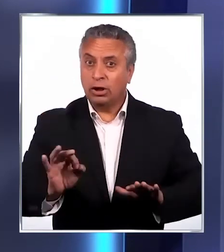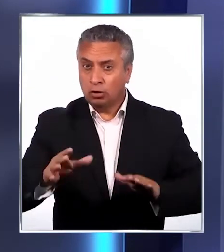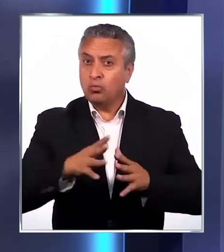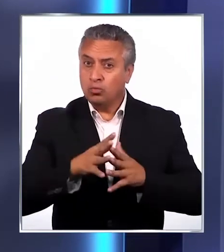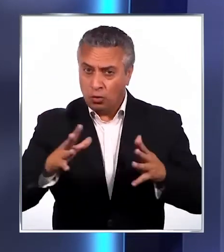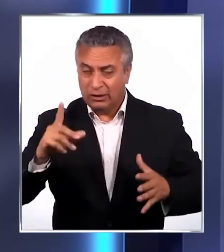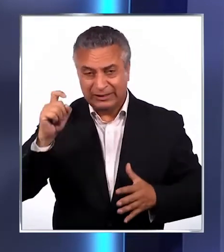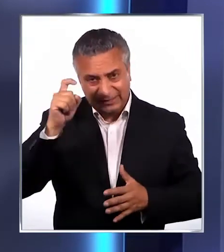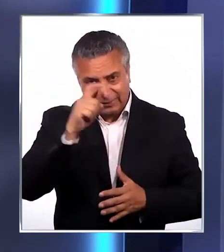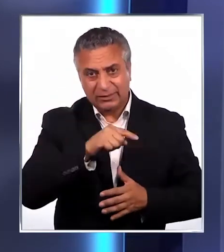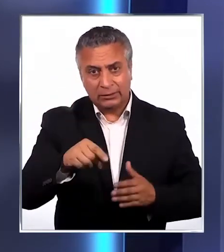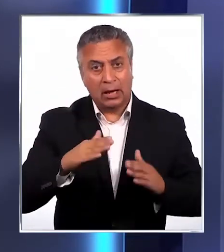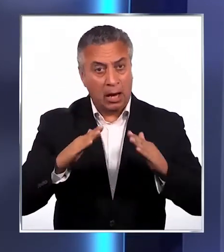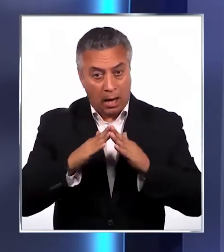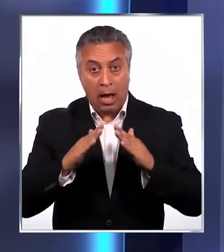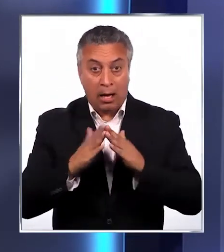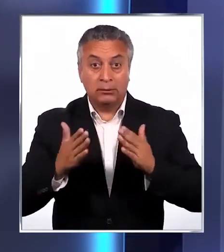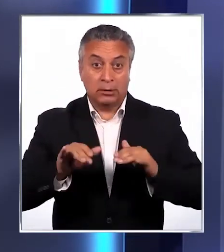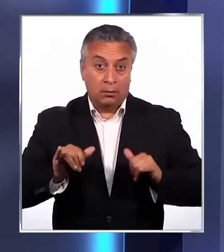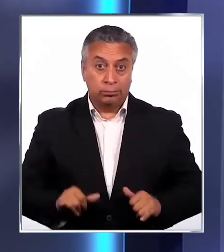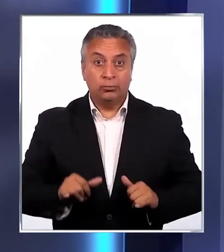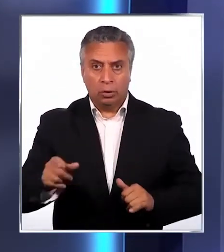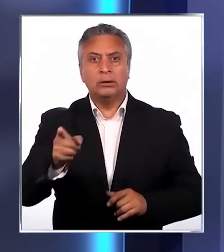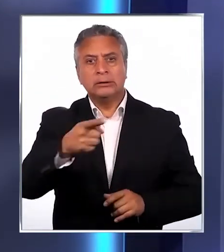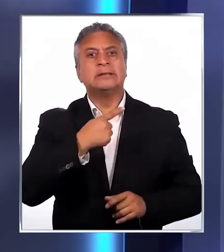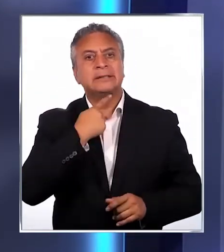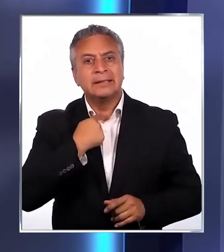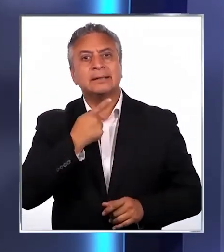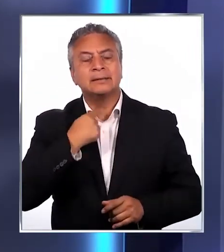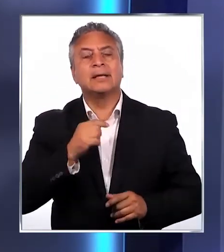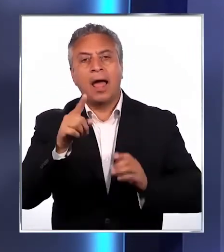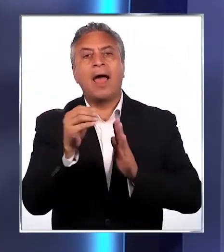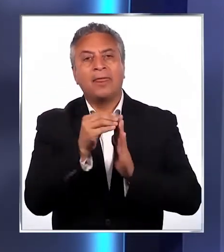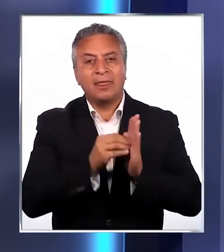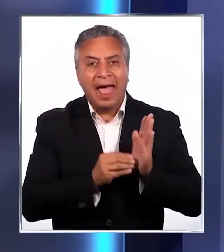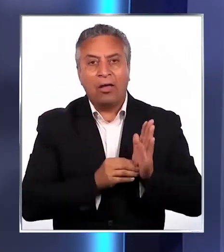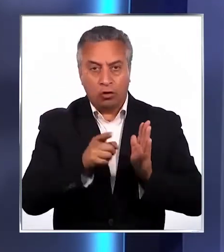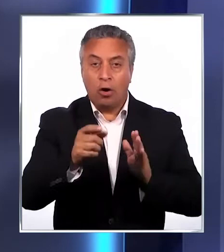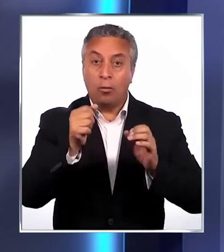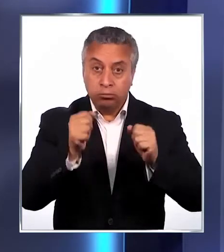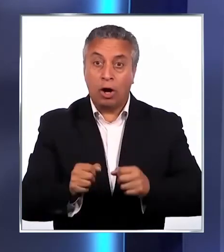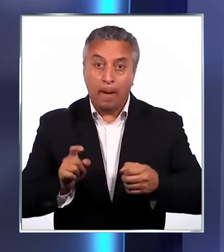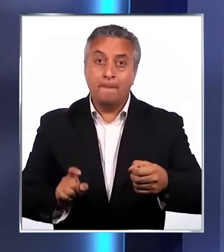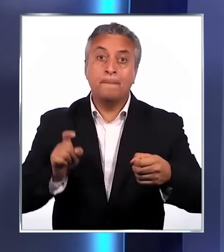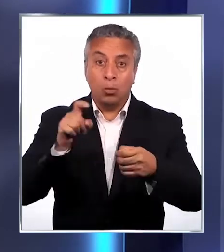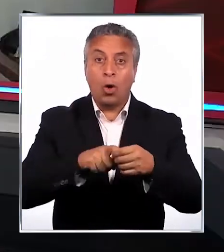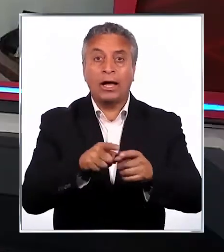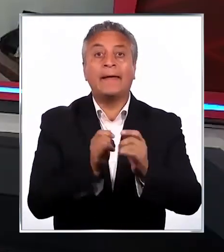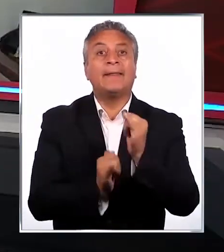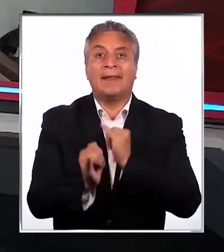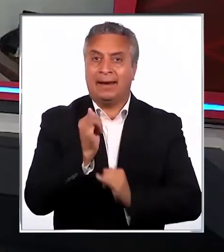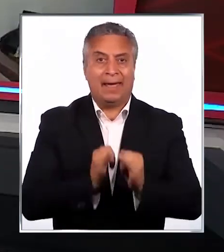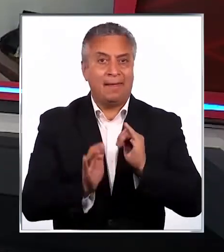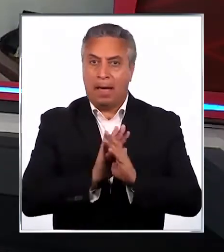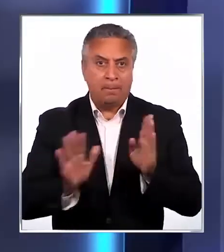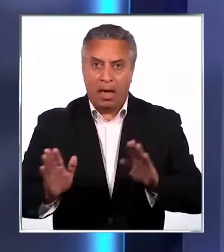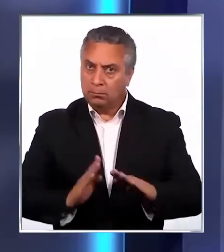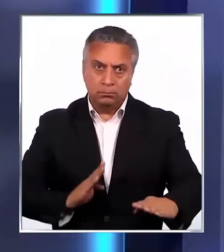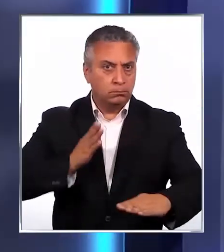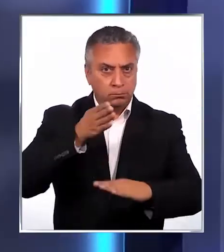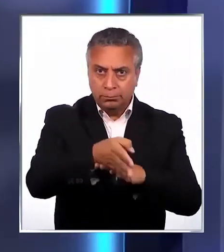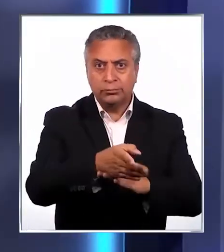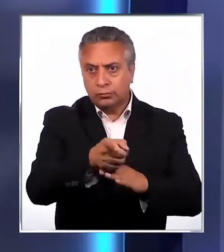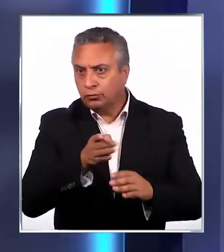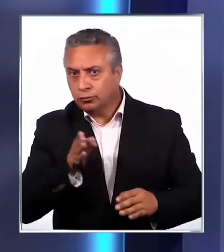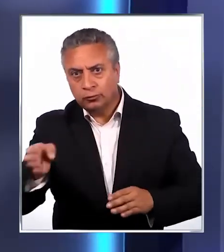decía, de durísima pandemia, de cuarentenas, hay mucha gente que está interesada en confirmar ciertos datos. Por ejemplo, usted decía, se puede postular solo por internet. Nadie tiene